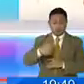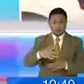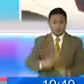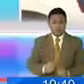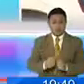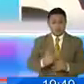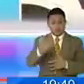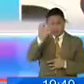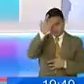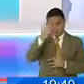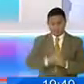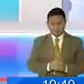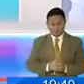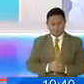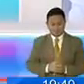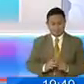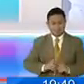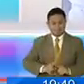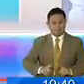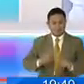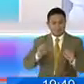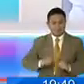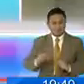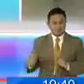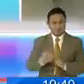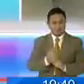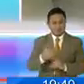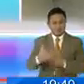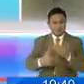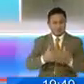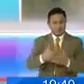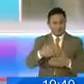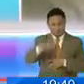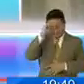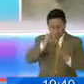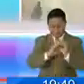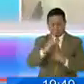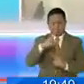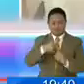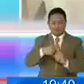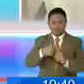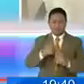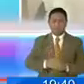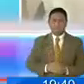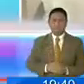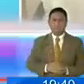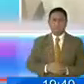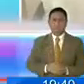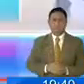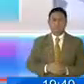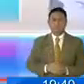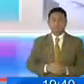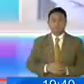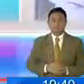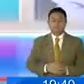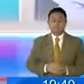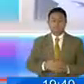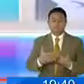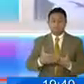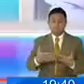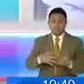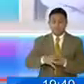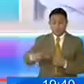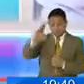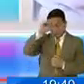duro paso, pero seguramente van a obtener grandes lecciones y muy positivas luego de esta enfermedad, María Fernanda. Lecciones, María Mercedes y